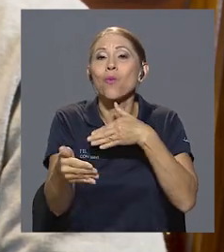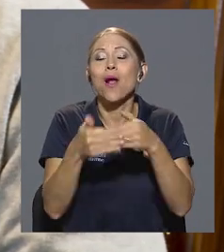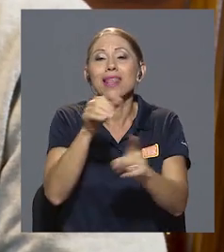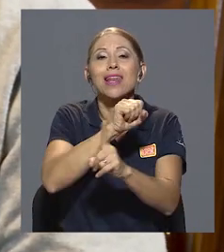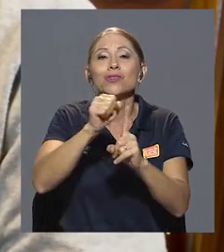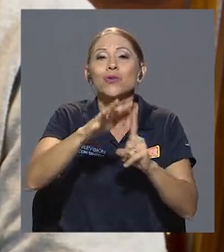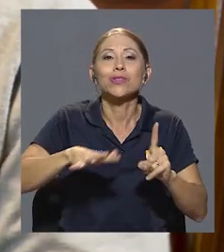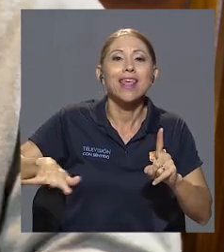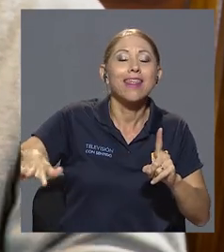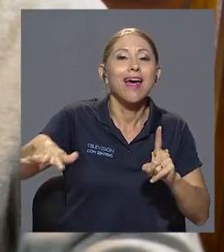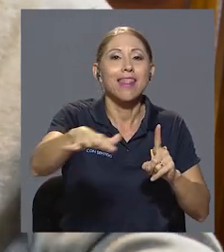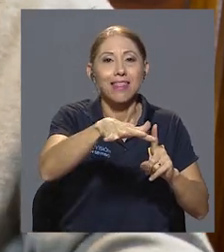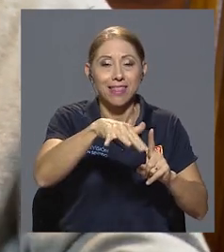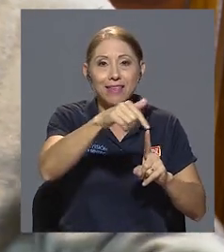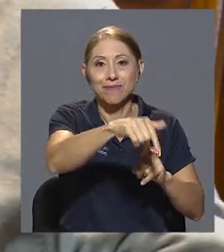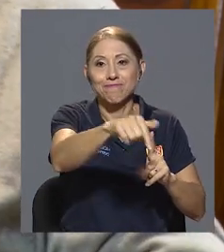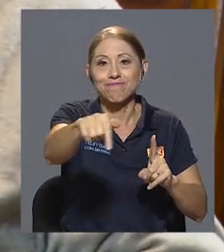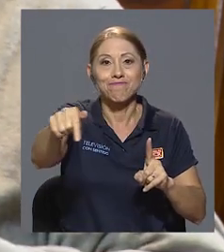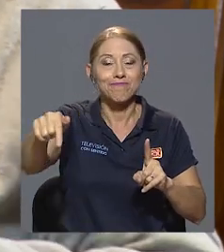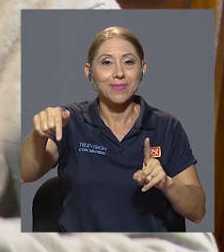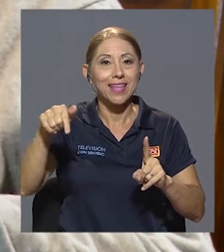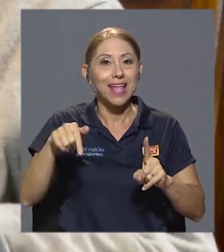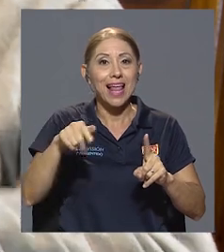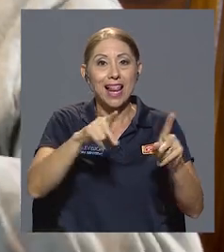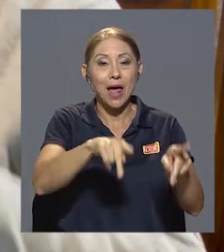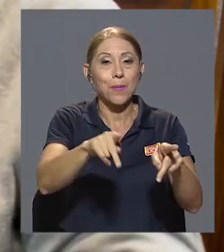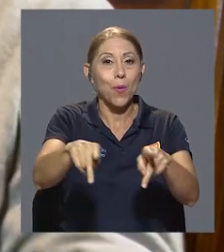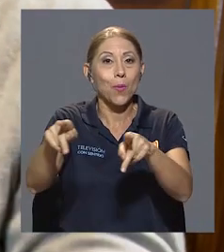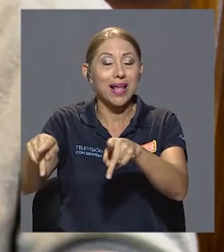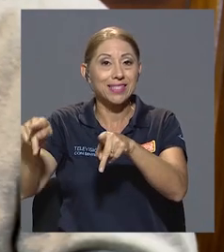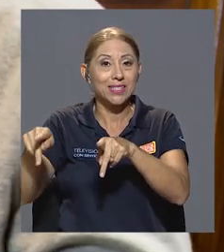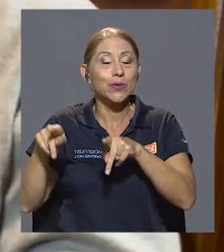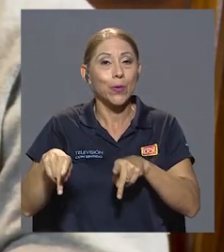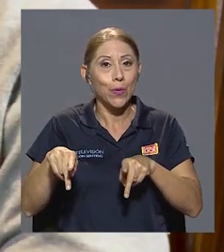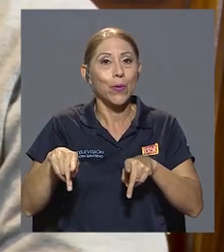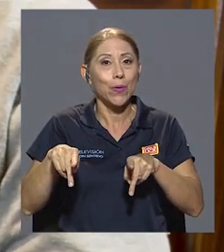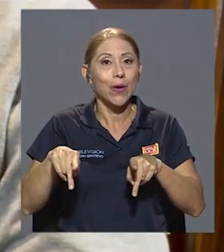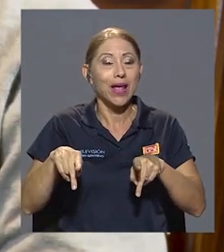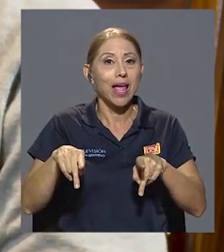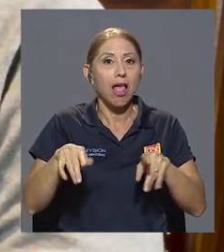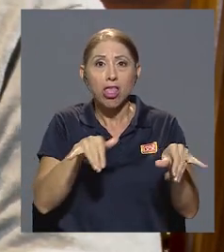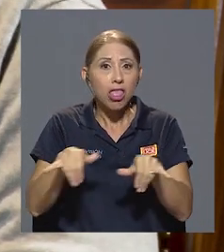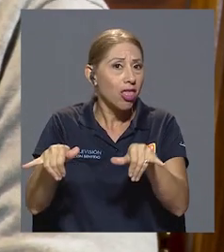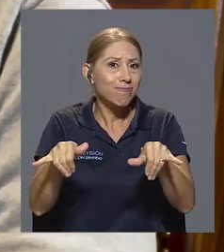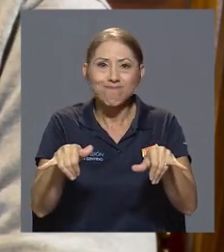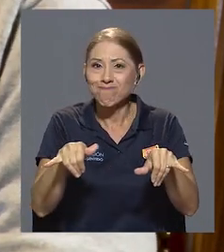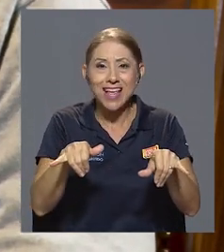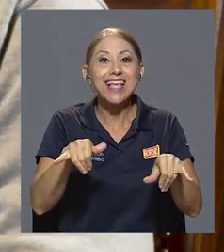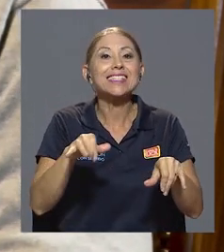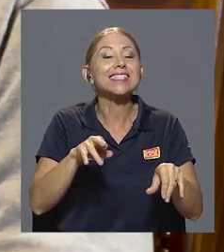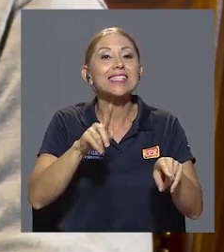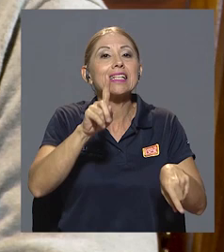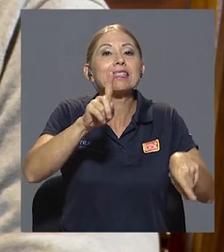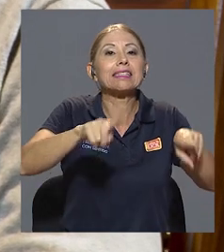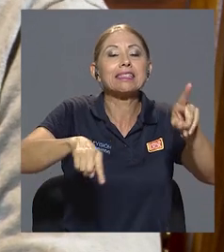sociedad la población que constituyen las sociedades modernas son el